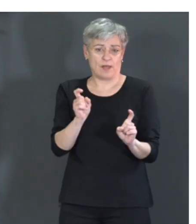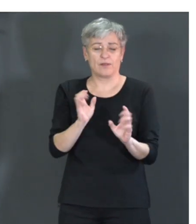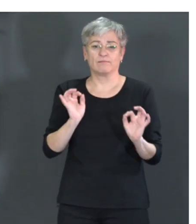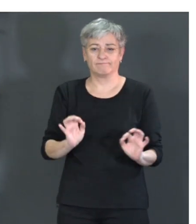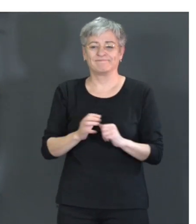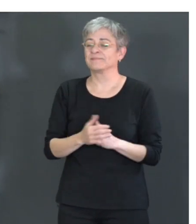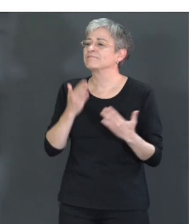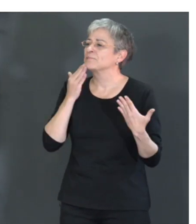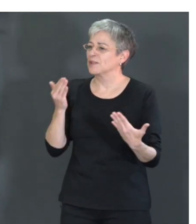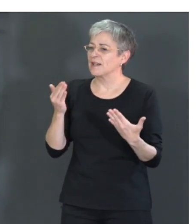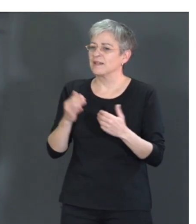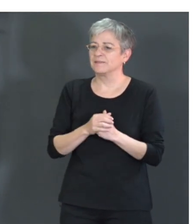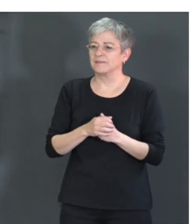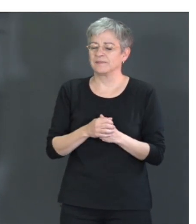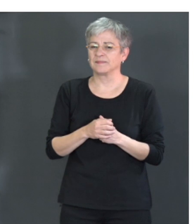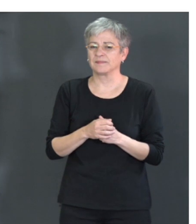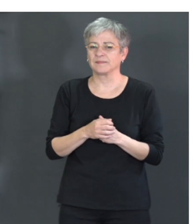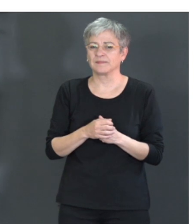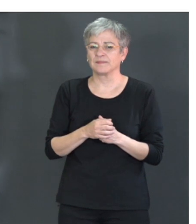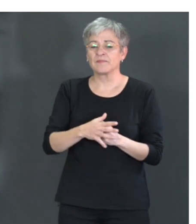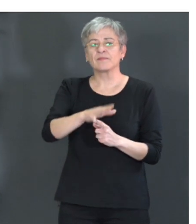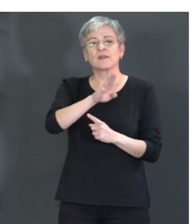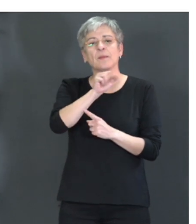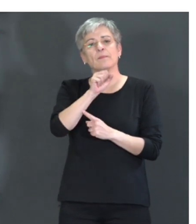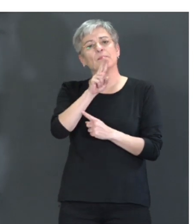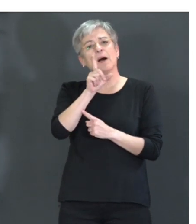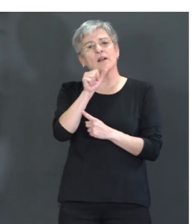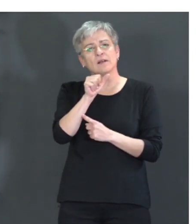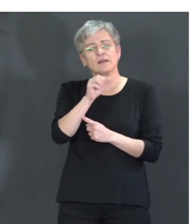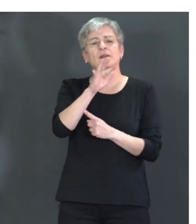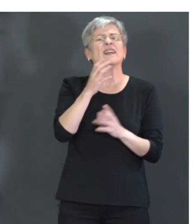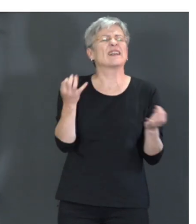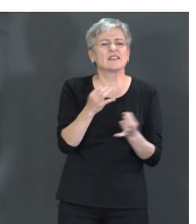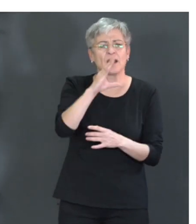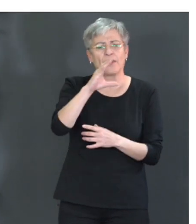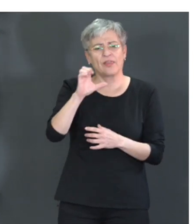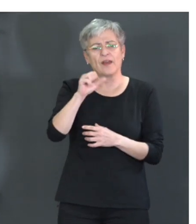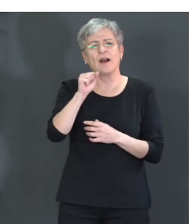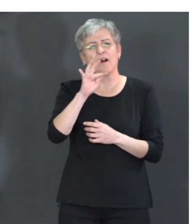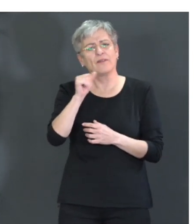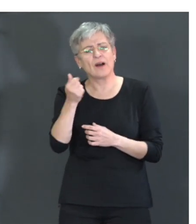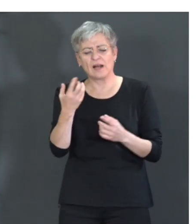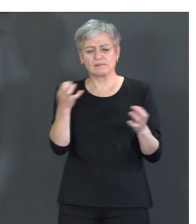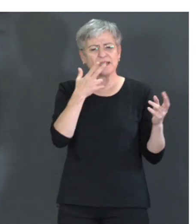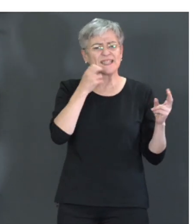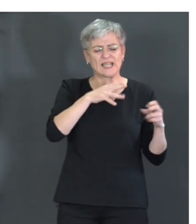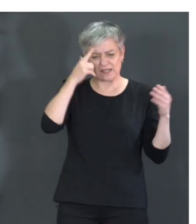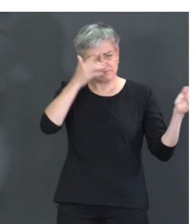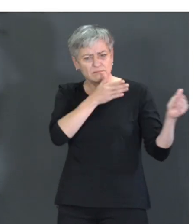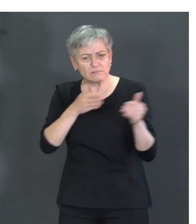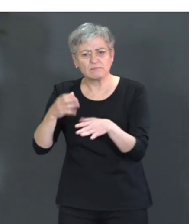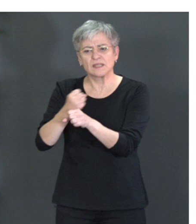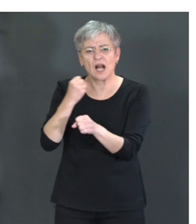Muchas gracias. Paula, ¿nos cuentas qué es CEAFA, a quién va dirigido vuestro trabajo, qué papel tiene